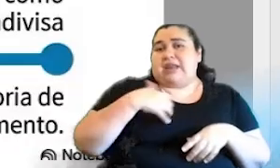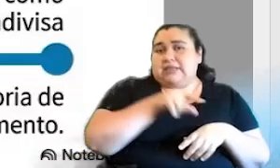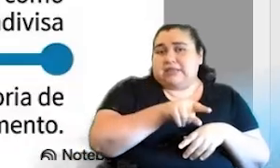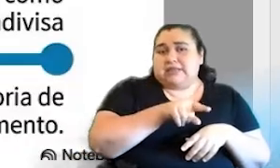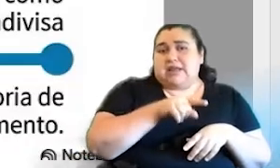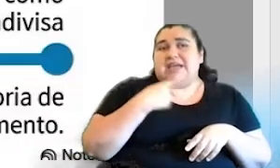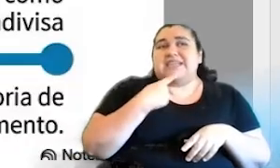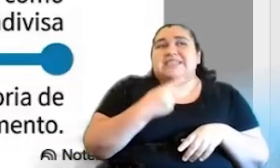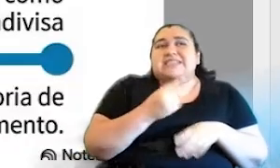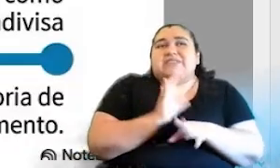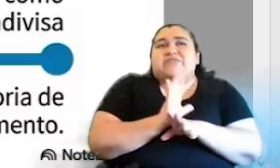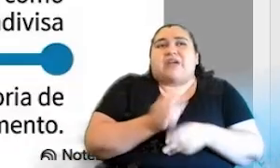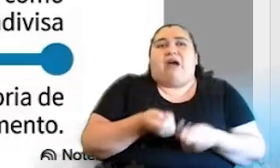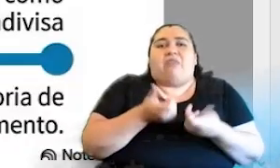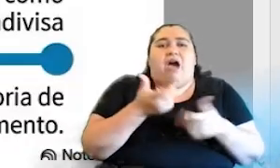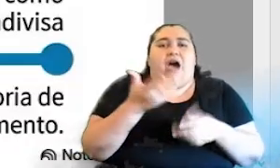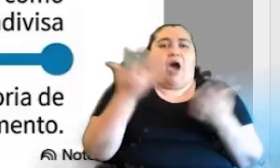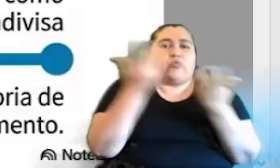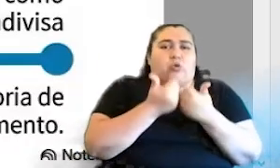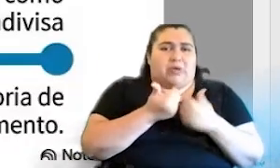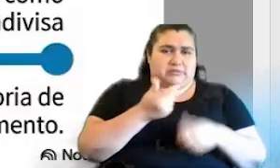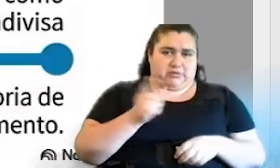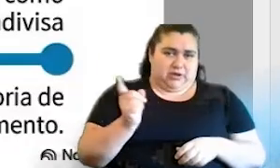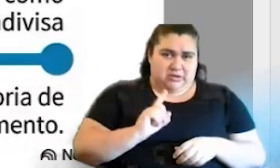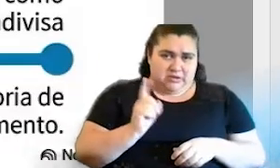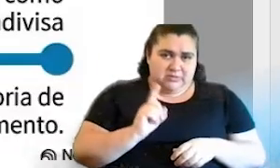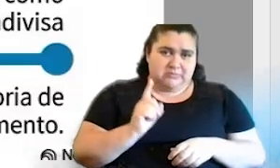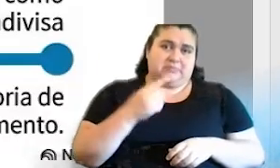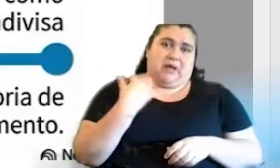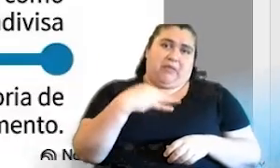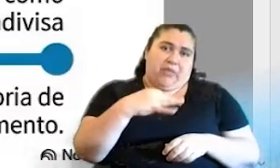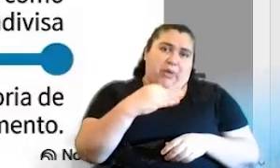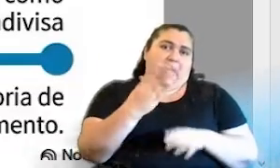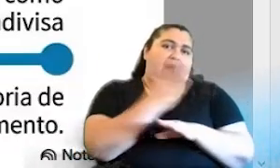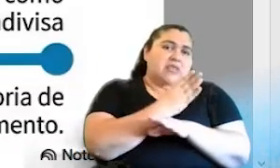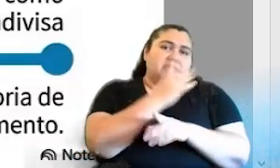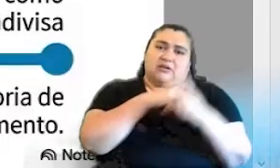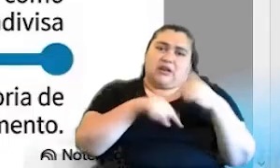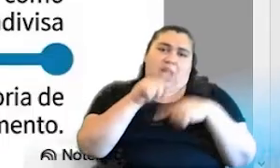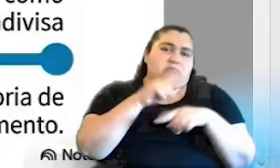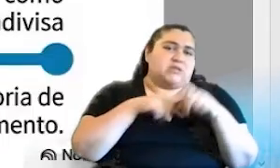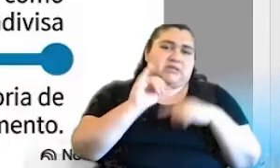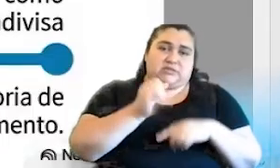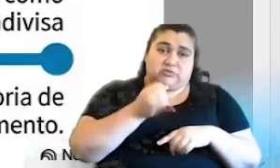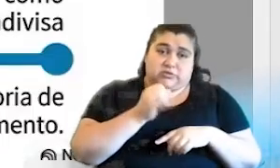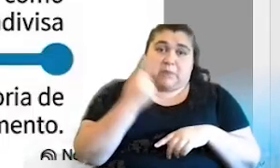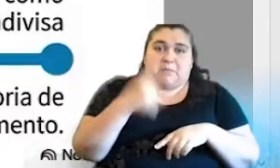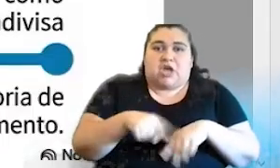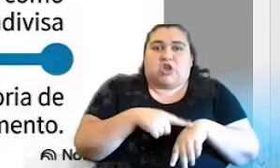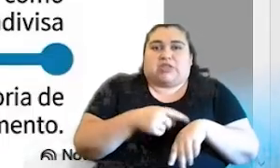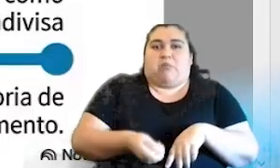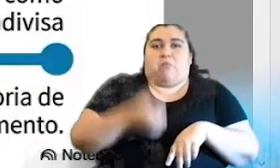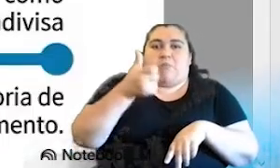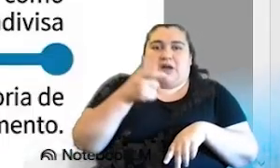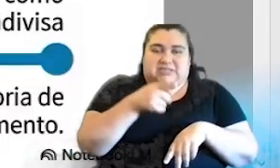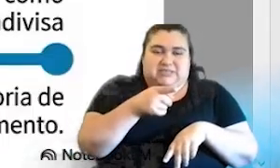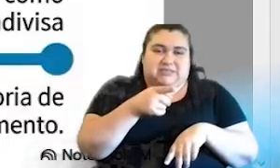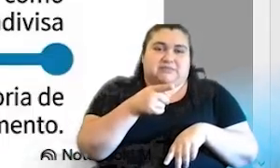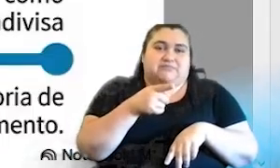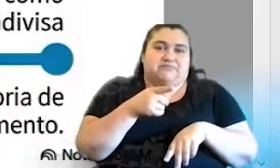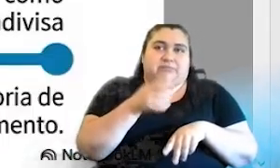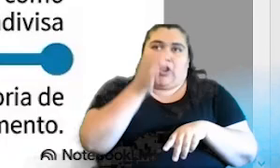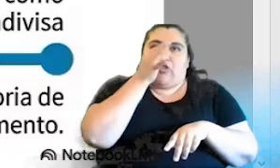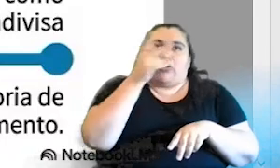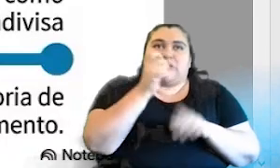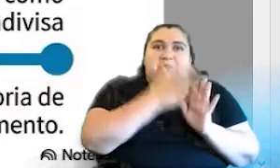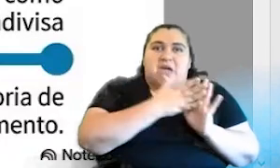diría que se la adquiere de manera automática, porque hay que hacer una serie de tramitación, pero sí ahí los tiempos se reducen y no hace falta que sean 12 meses